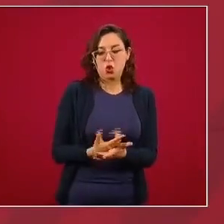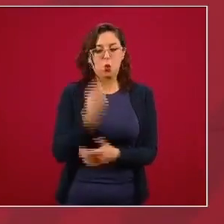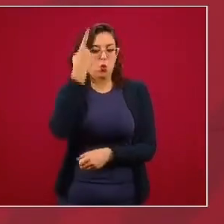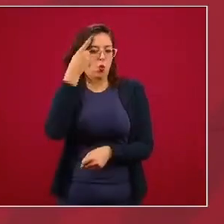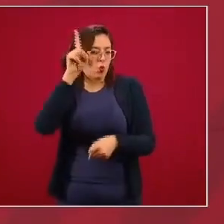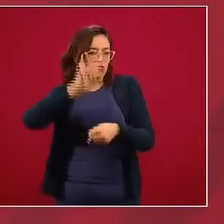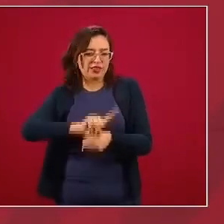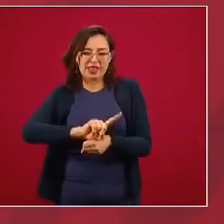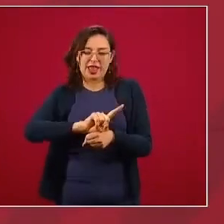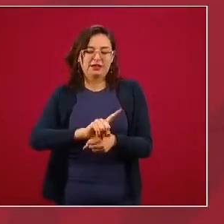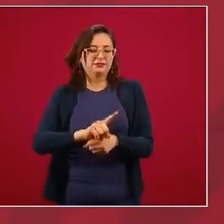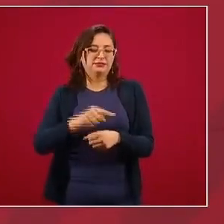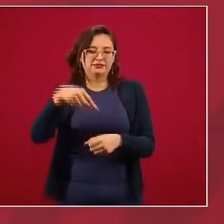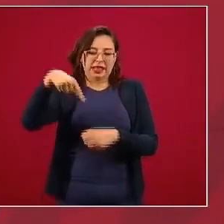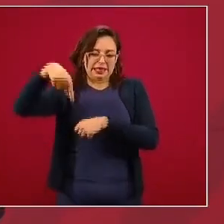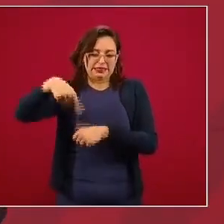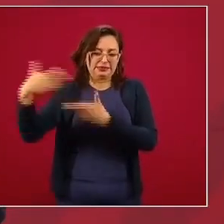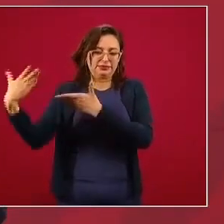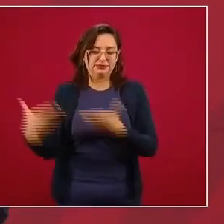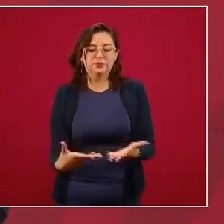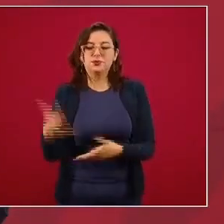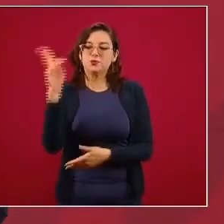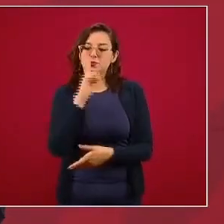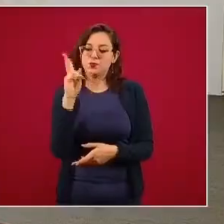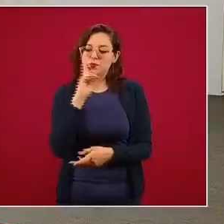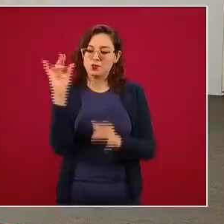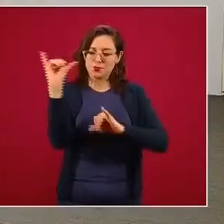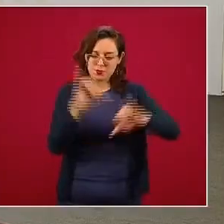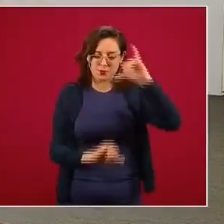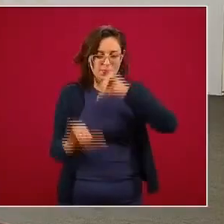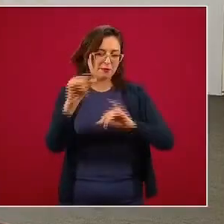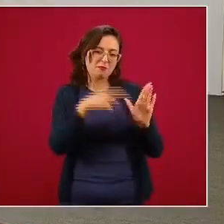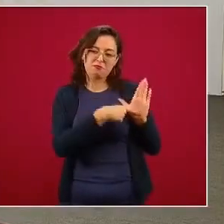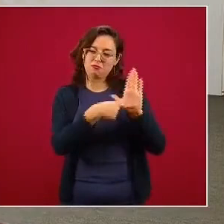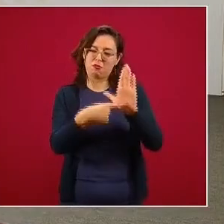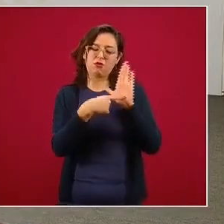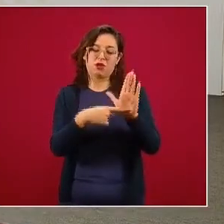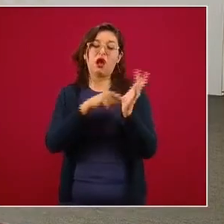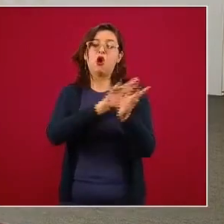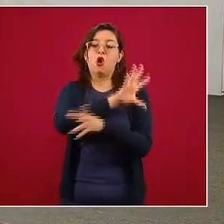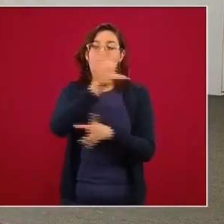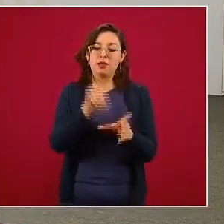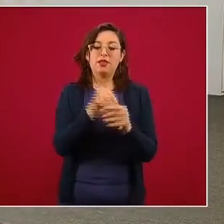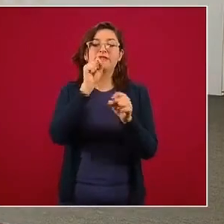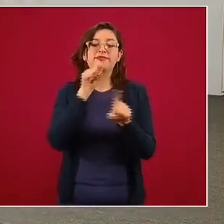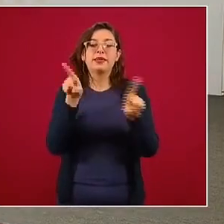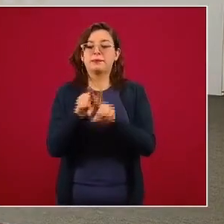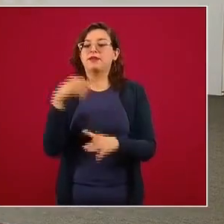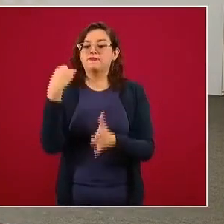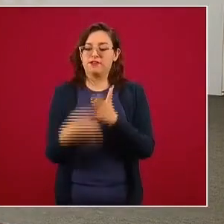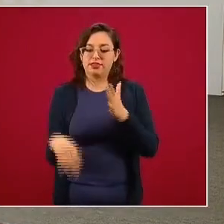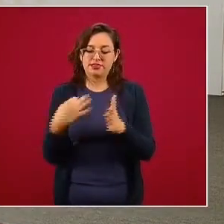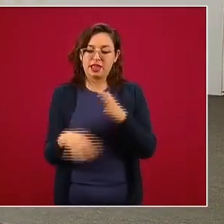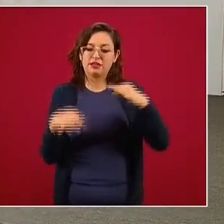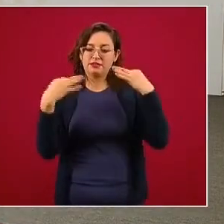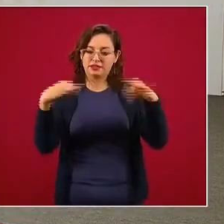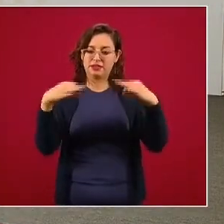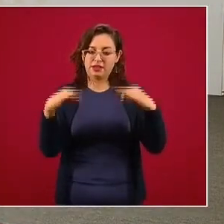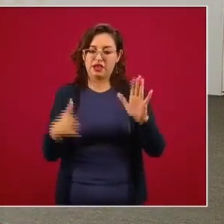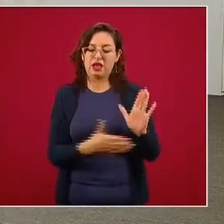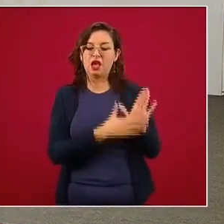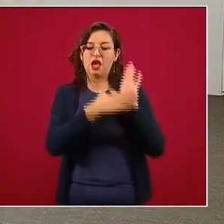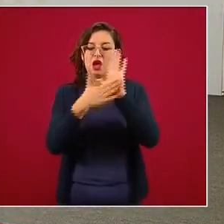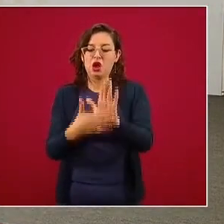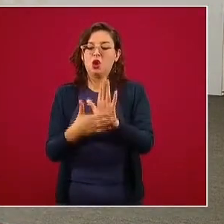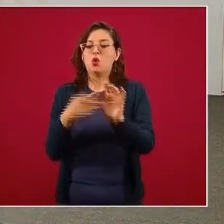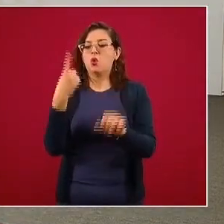sesión completa a pruebas. Por cierto, tenemos pendiente presentarles públicamente un documento que publicamos desde la semana